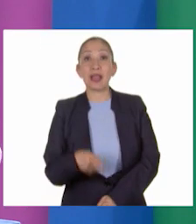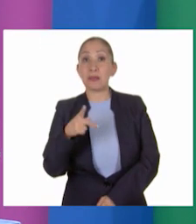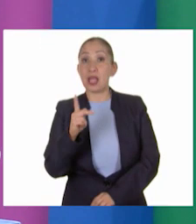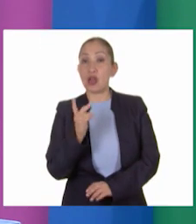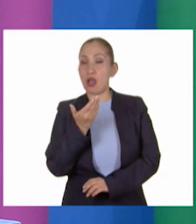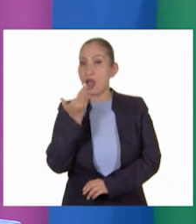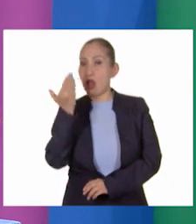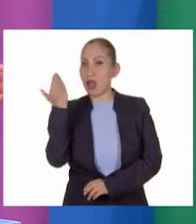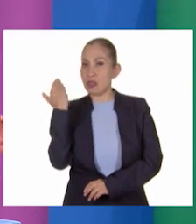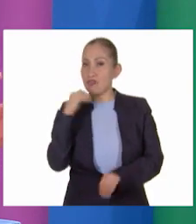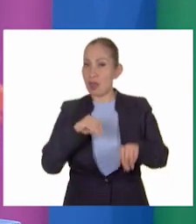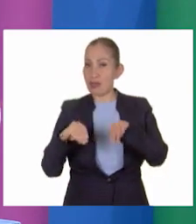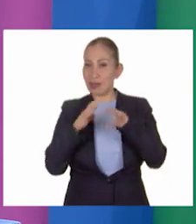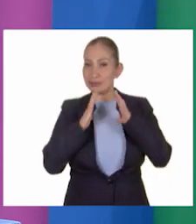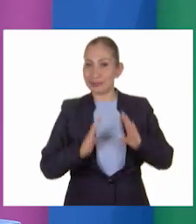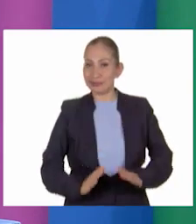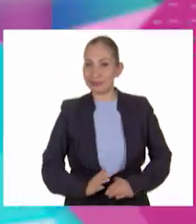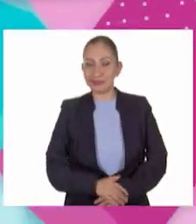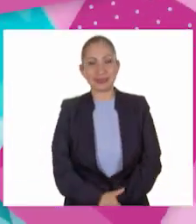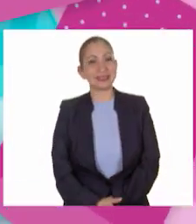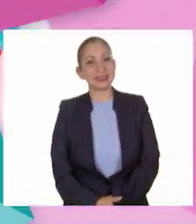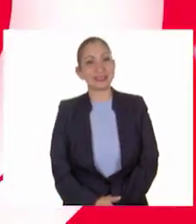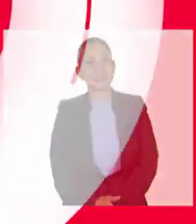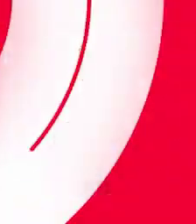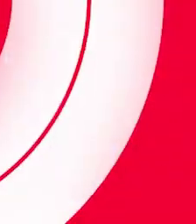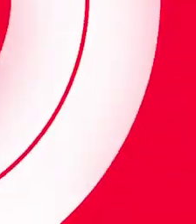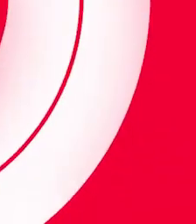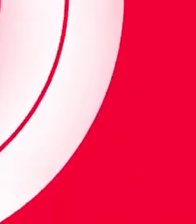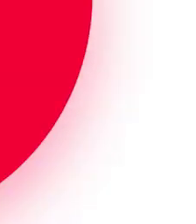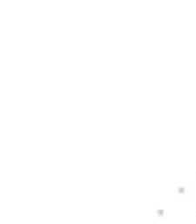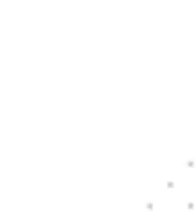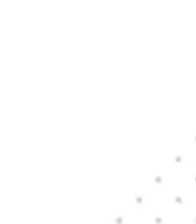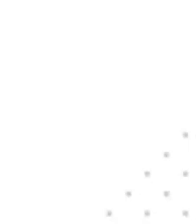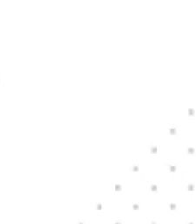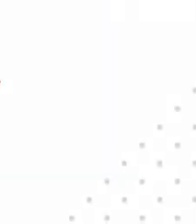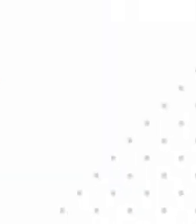Pero antes, a movernos un poco.